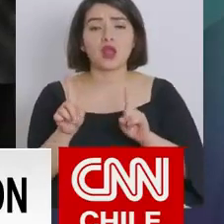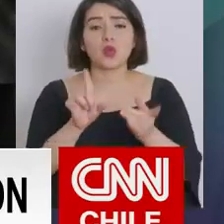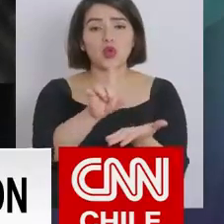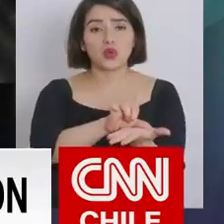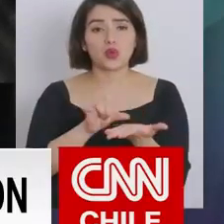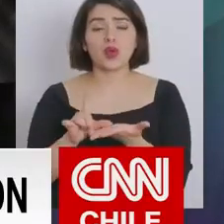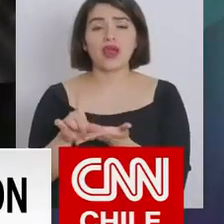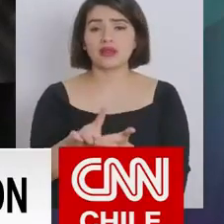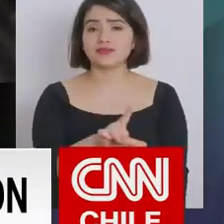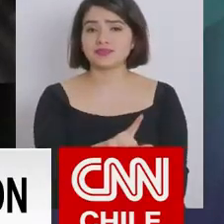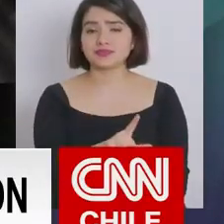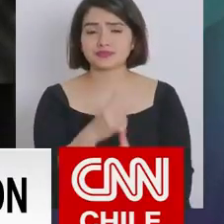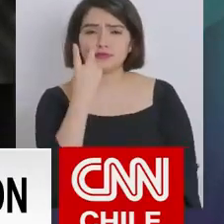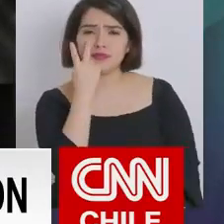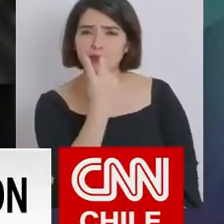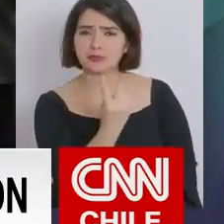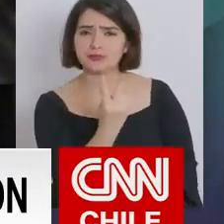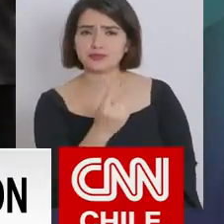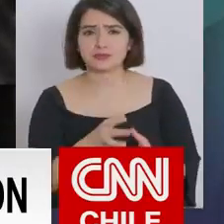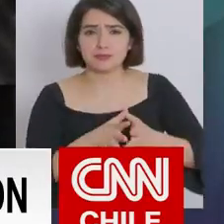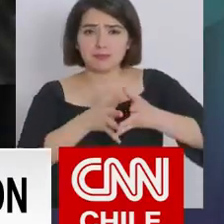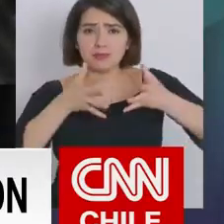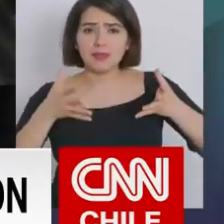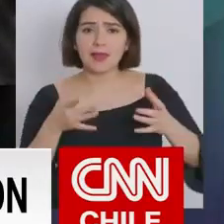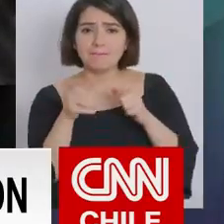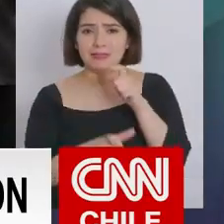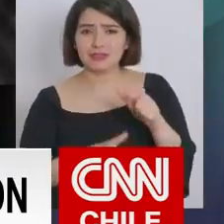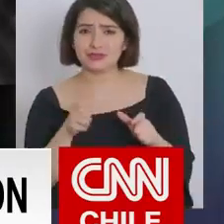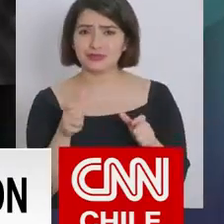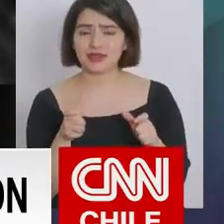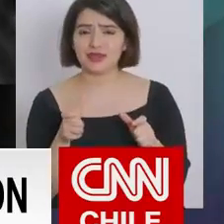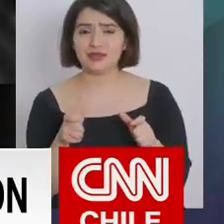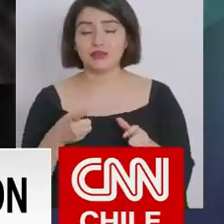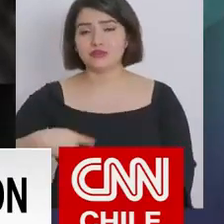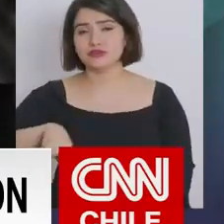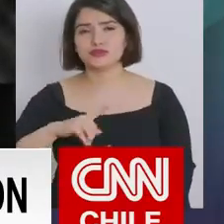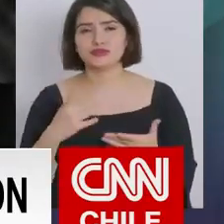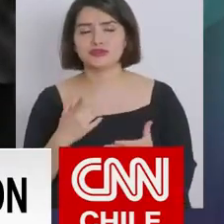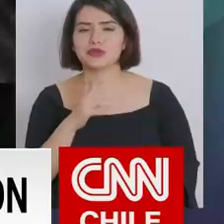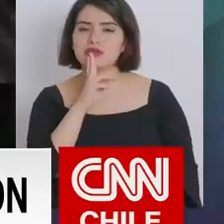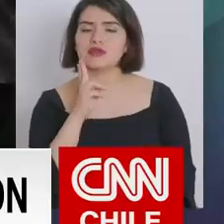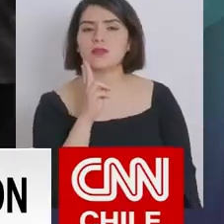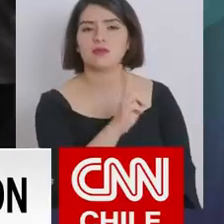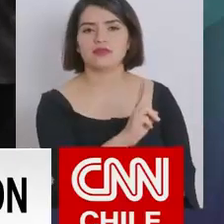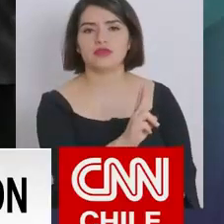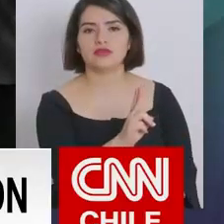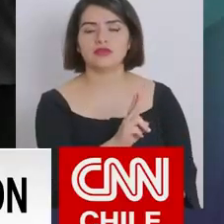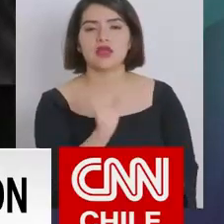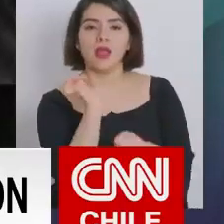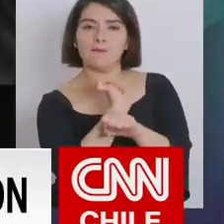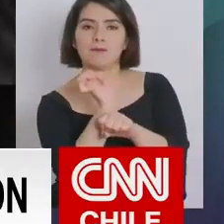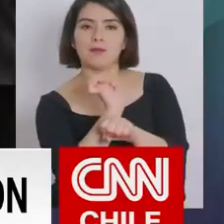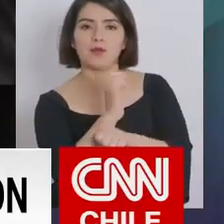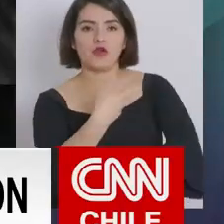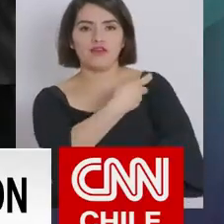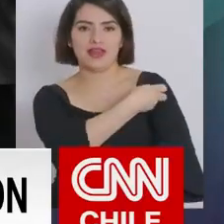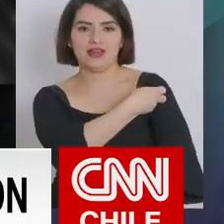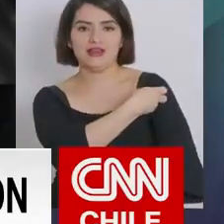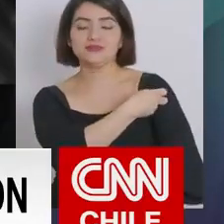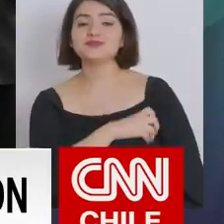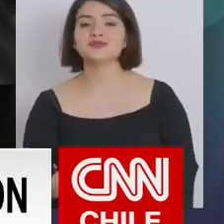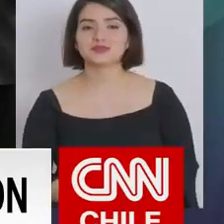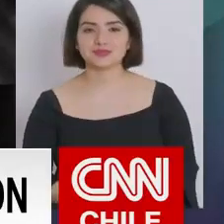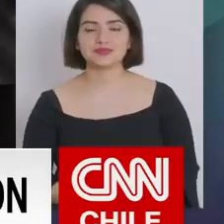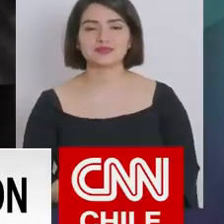lugares particularmente donde vemos que hay un aumento número de personas. Vamos a responder llevando un móvil de vacunación para